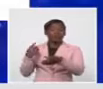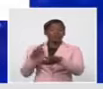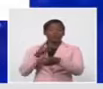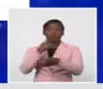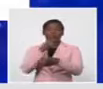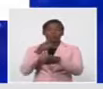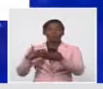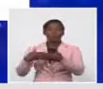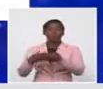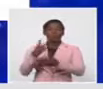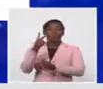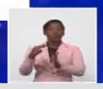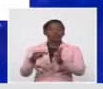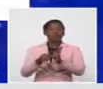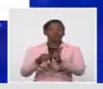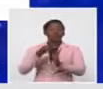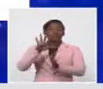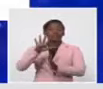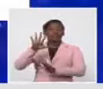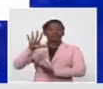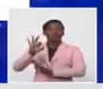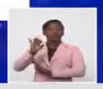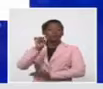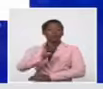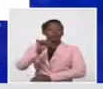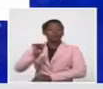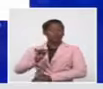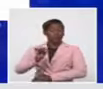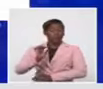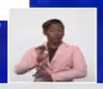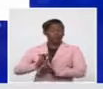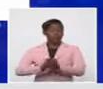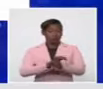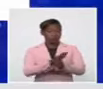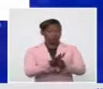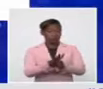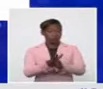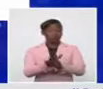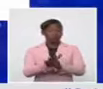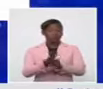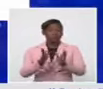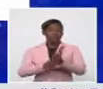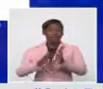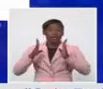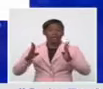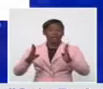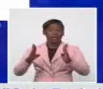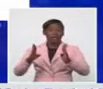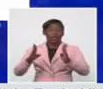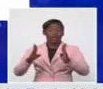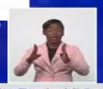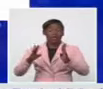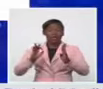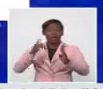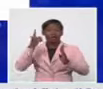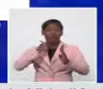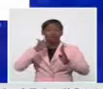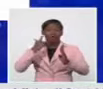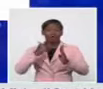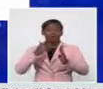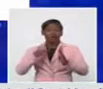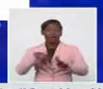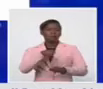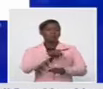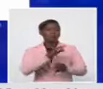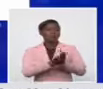2.550 personas con COVID-19, más en el mes de abril que el mes de marzo, que ya